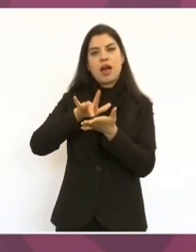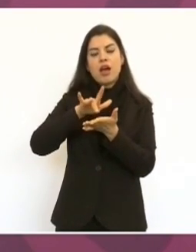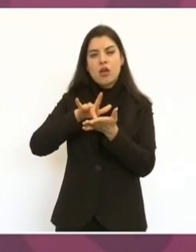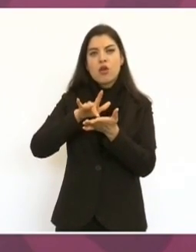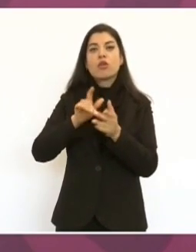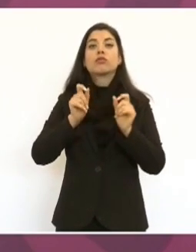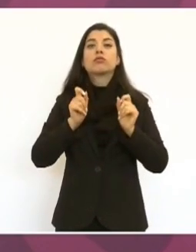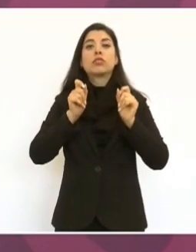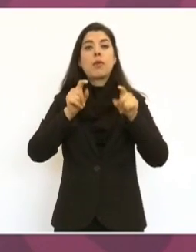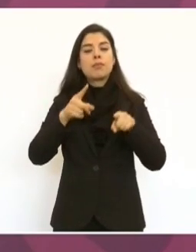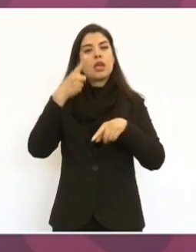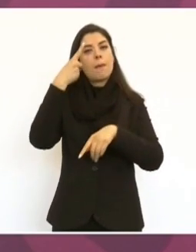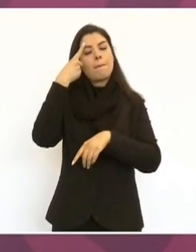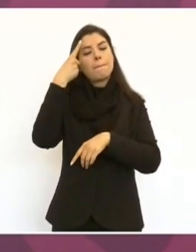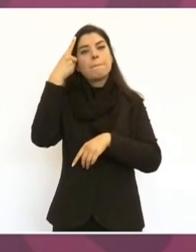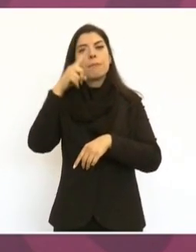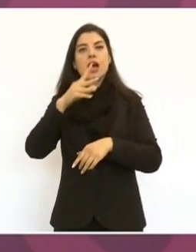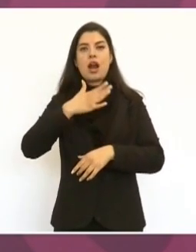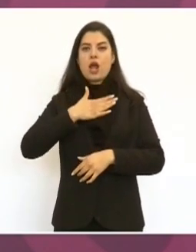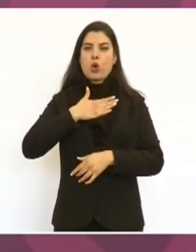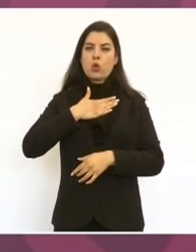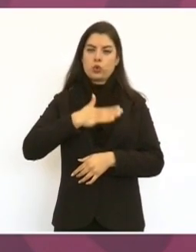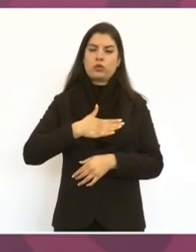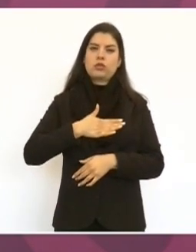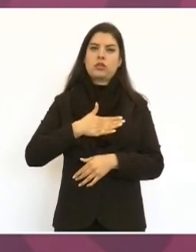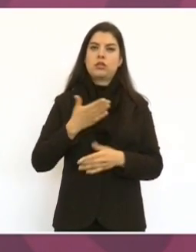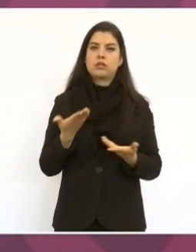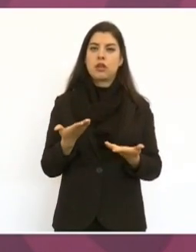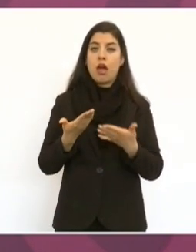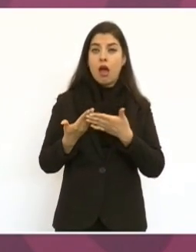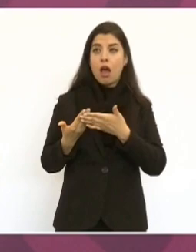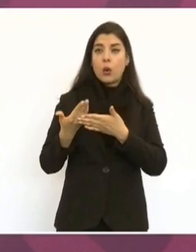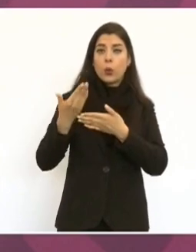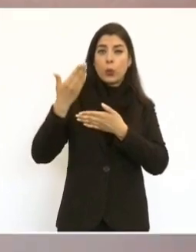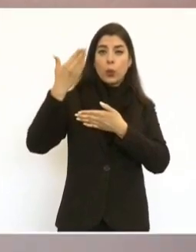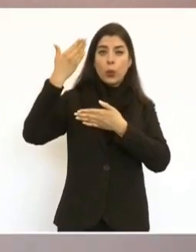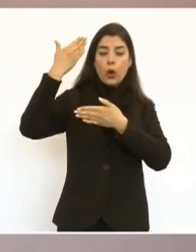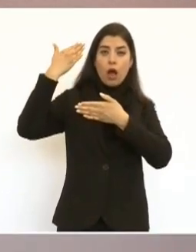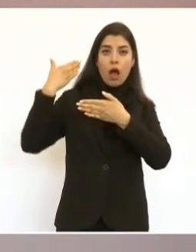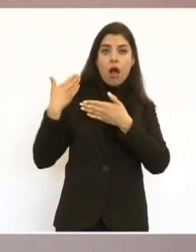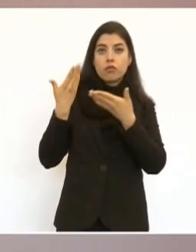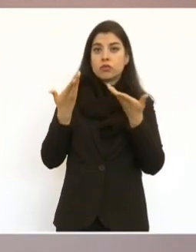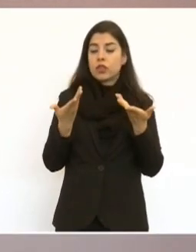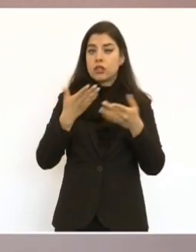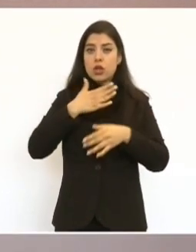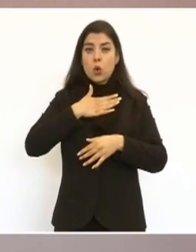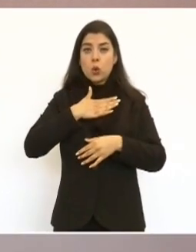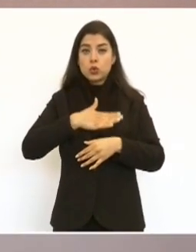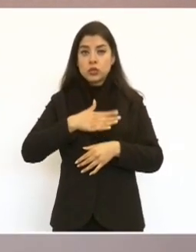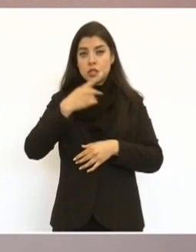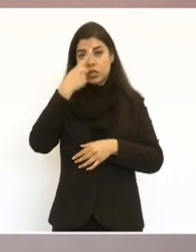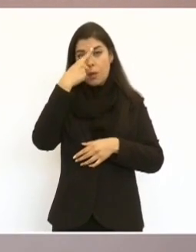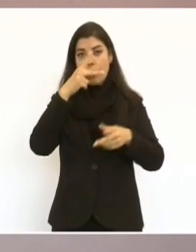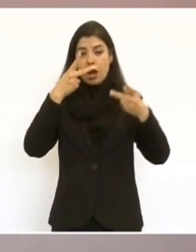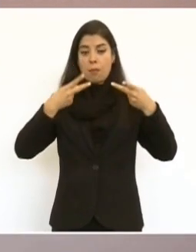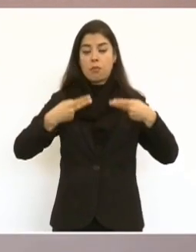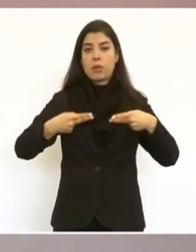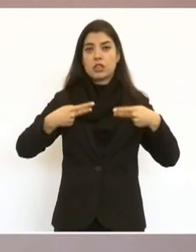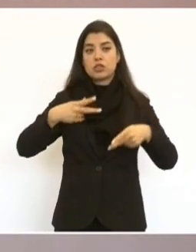justicia. Una justicia que desde hace mucho tiempo no se veía, sobre todo para los más necesitados.